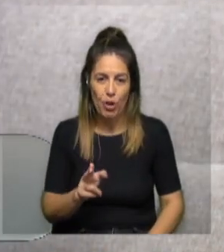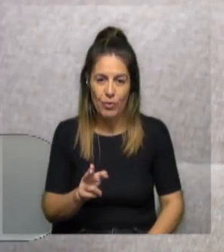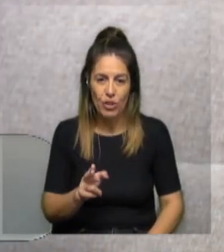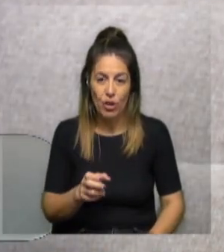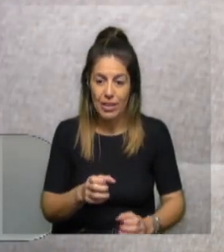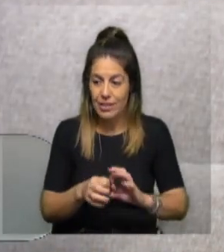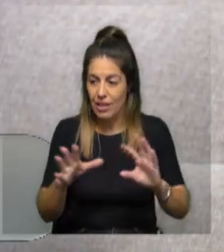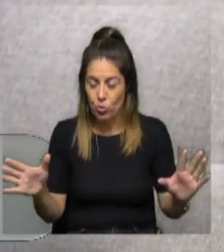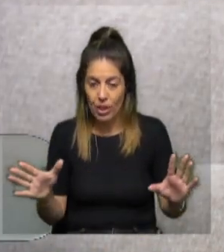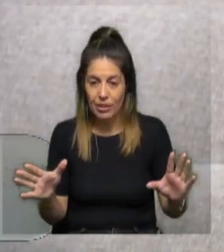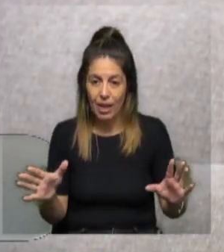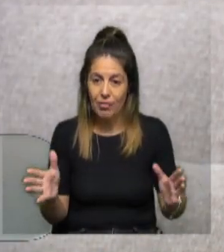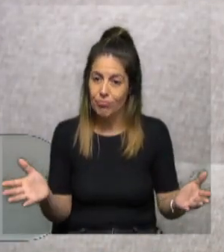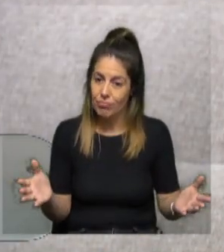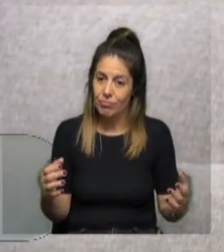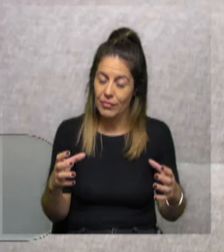en realidad. Entonces,